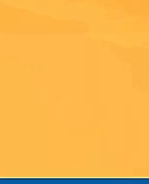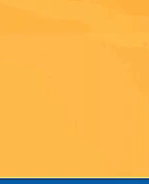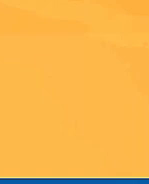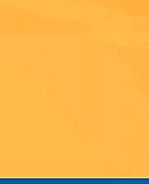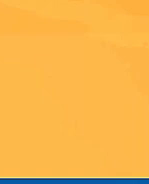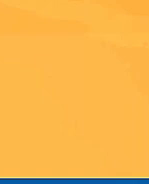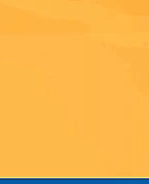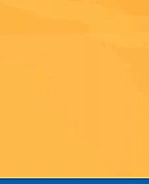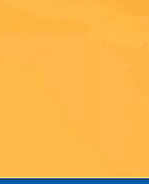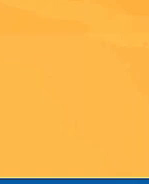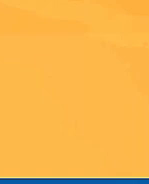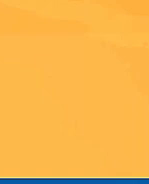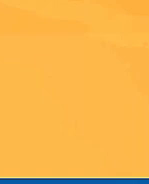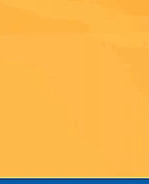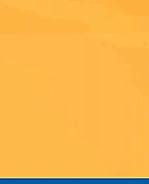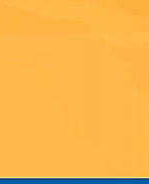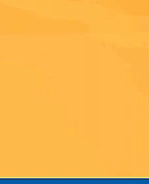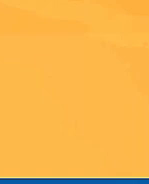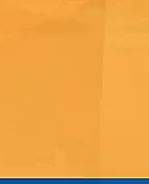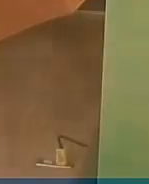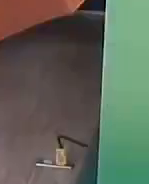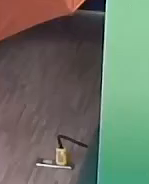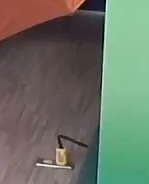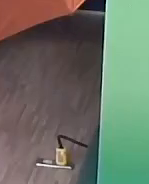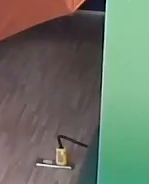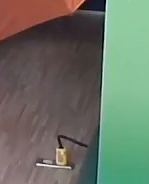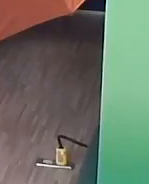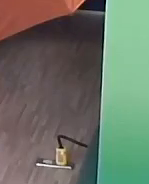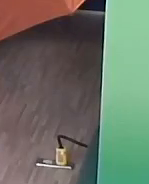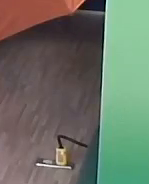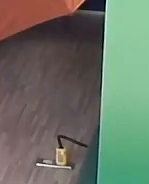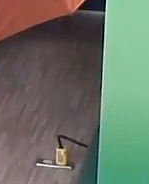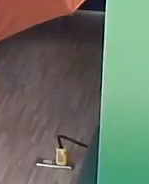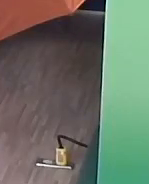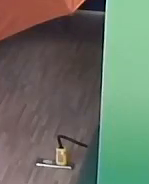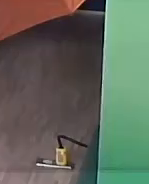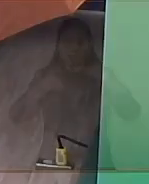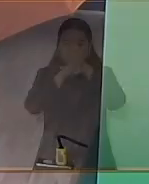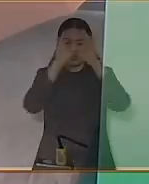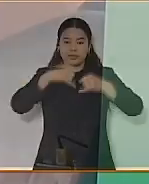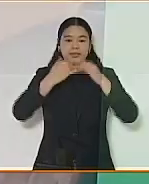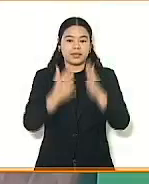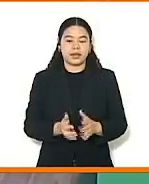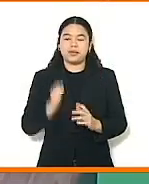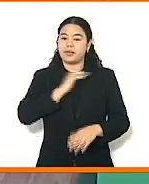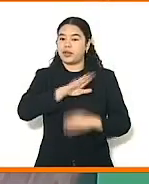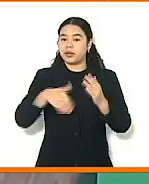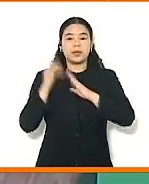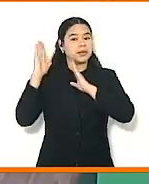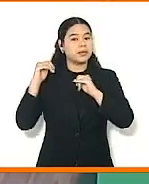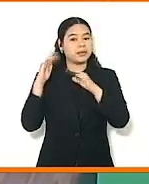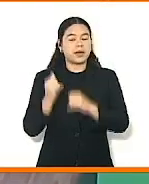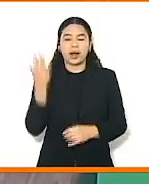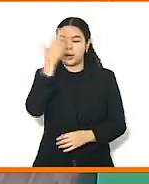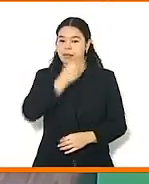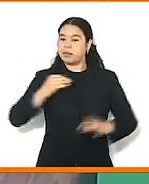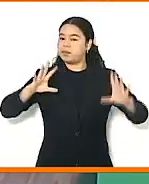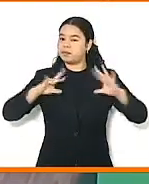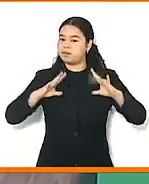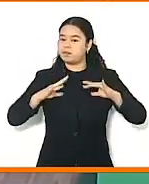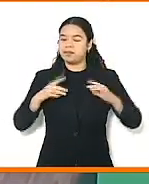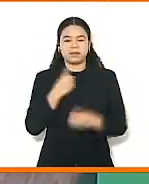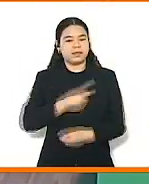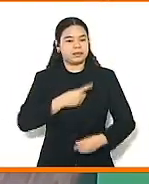Loto. ¡Loto! ¡Te cambia la vida! Muy buenos días, queridos jugadores. Espero que hayan tenido un verano